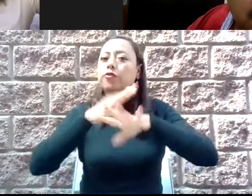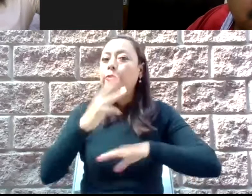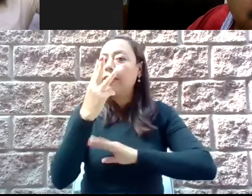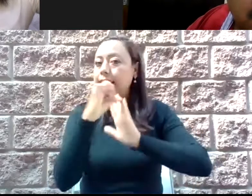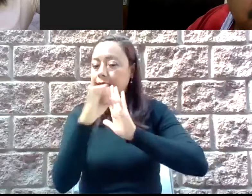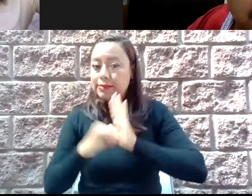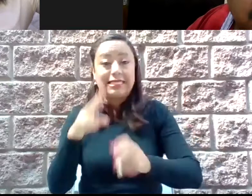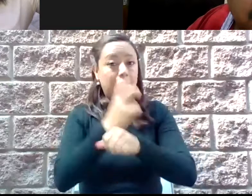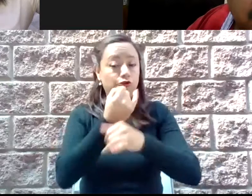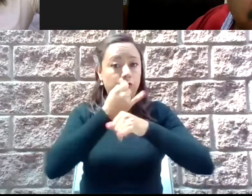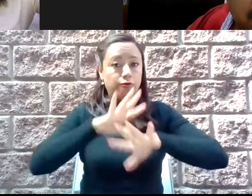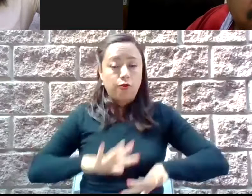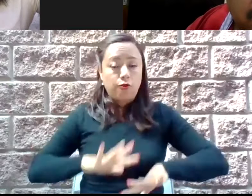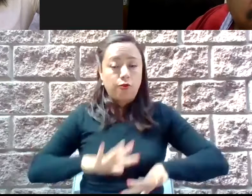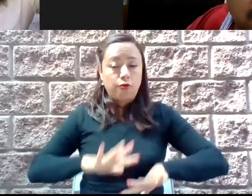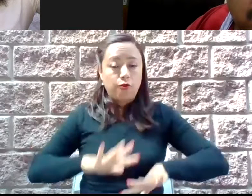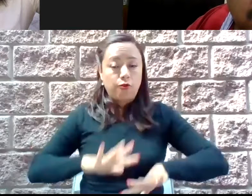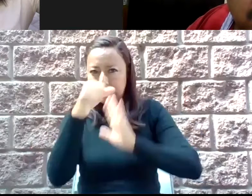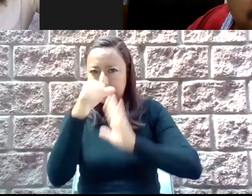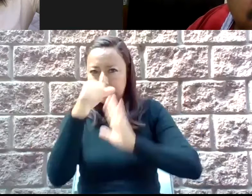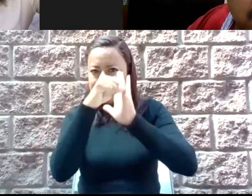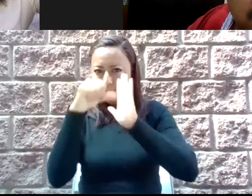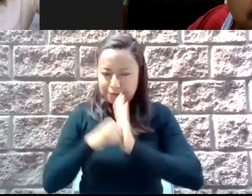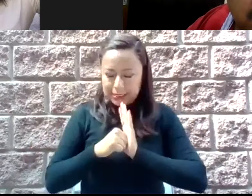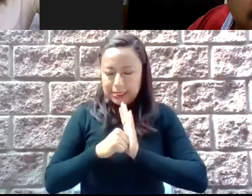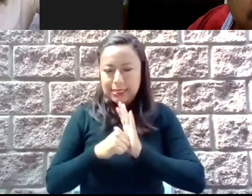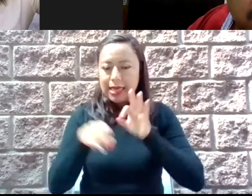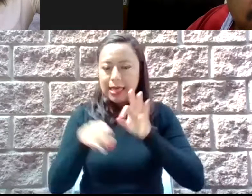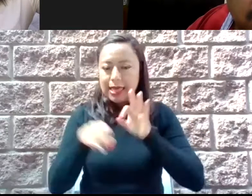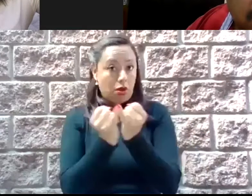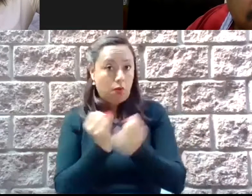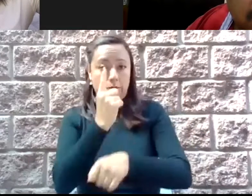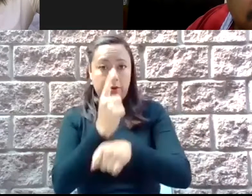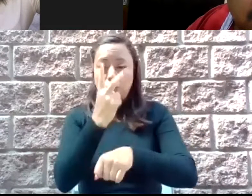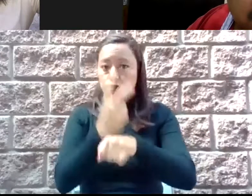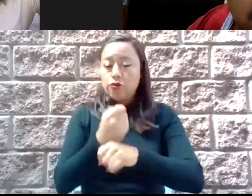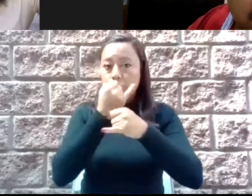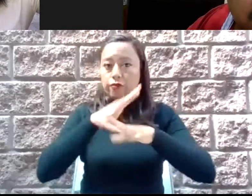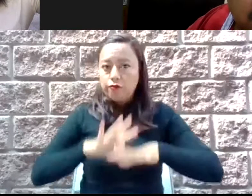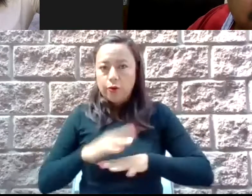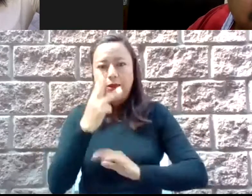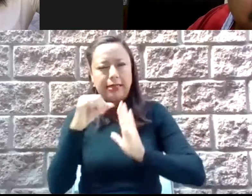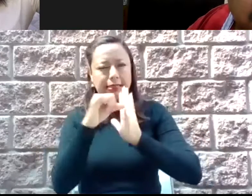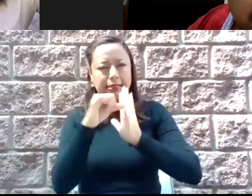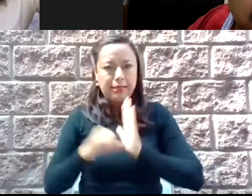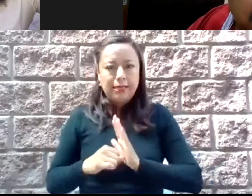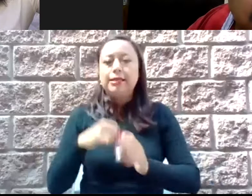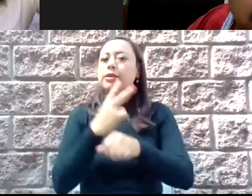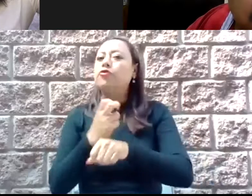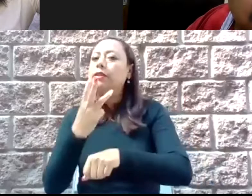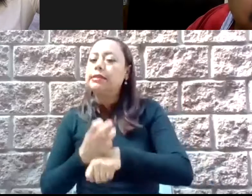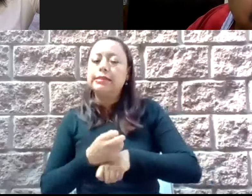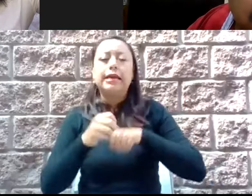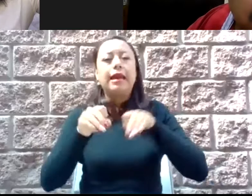semestral del segundo año del ejercicio, así como el primero y segundo informe trimestral del tercer año de ejercicio. Pido a la secretaría se